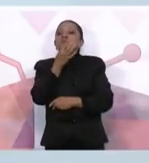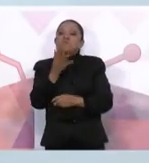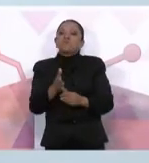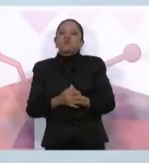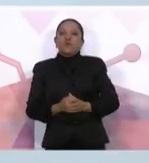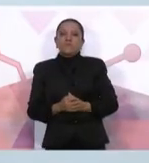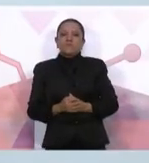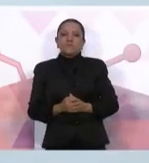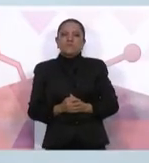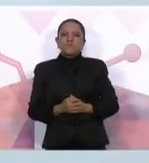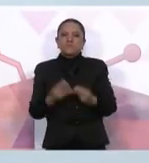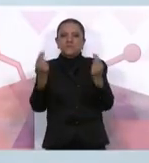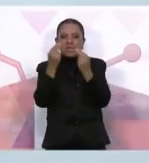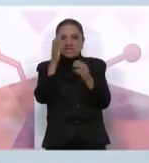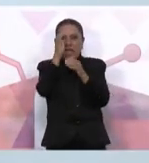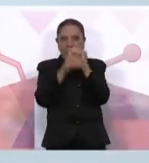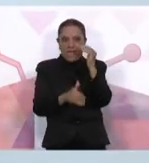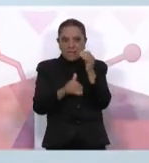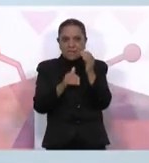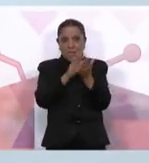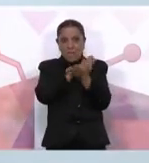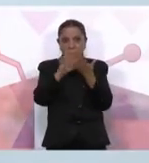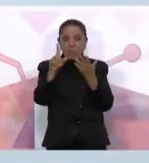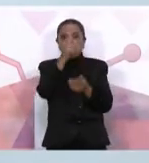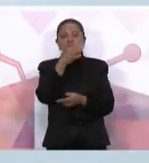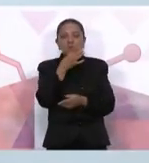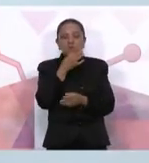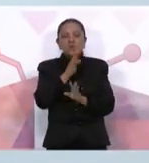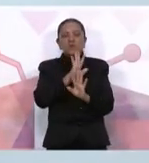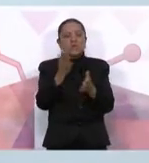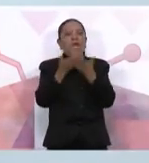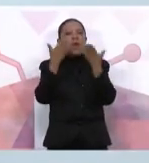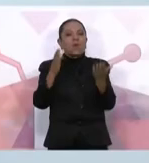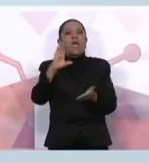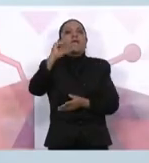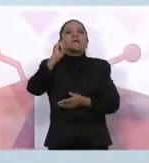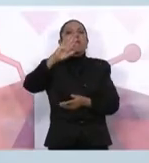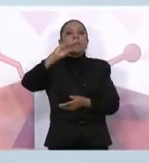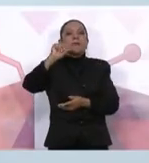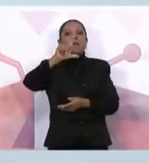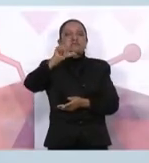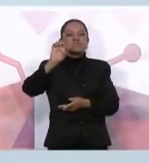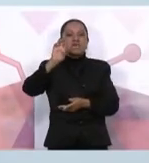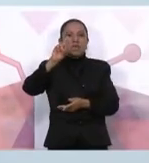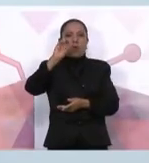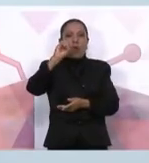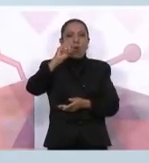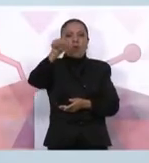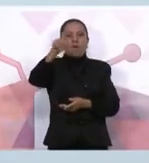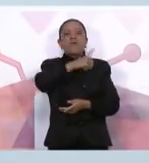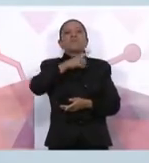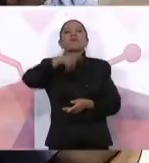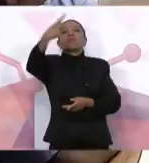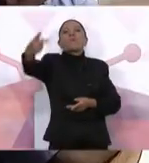víctor manuel caballero que le formulará una pregunta al candidato del pri jorge meade ocaranza